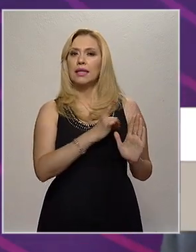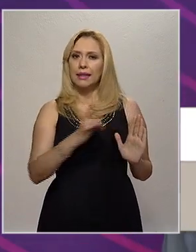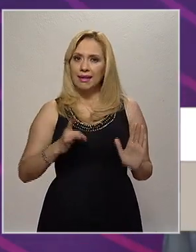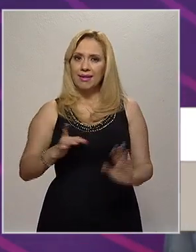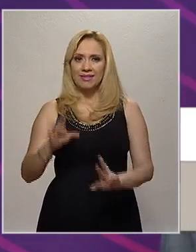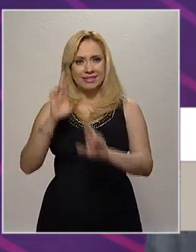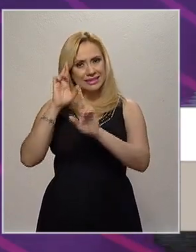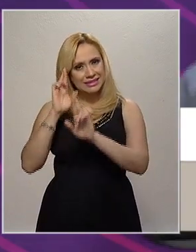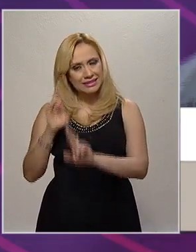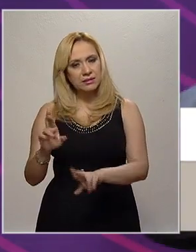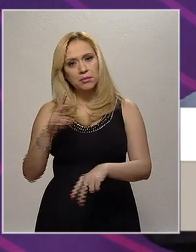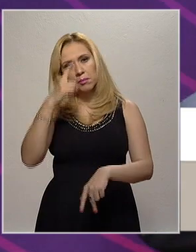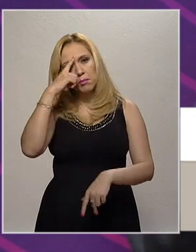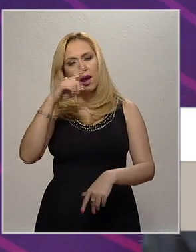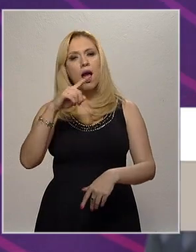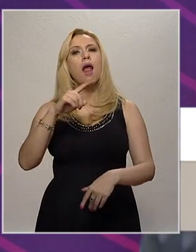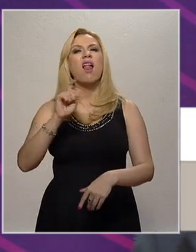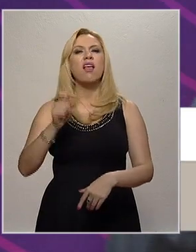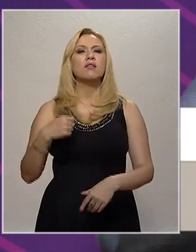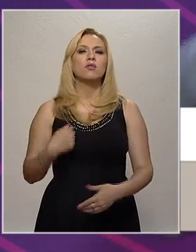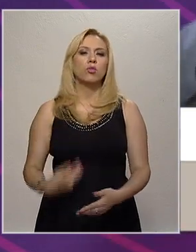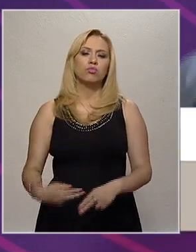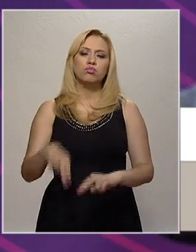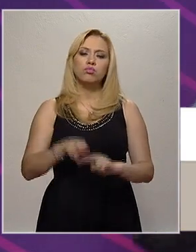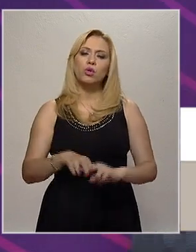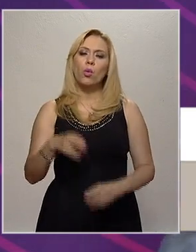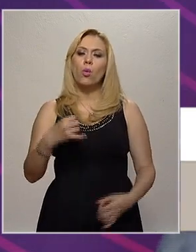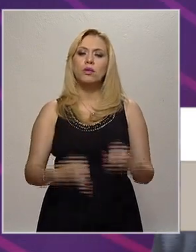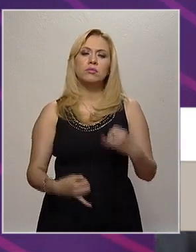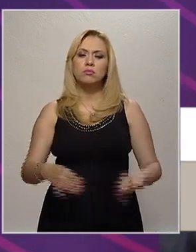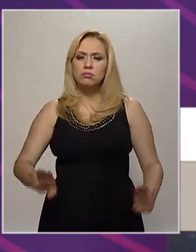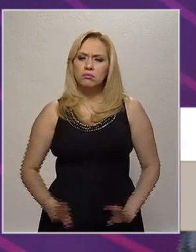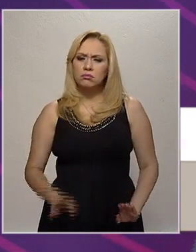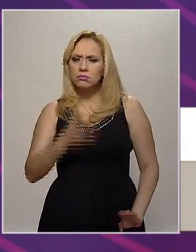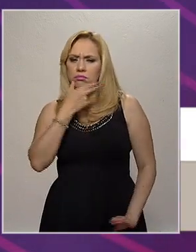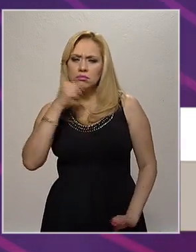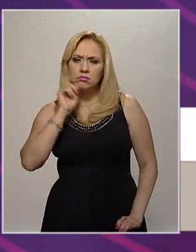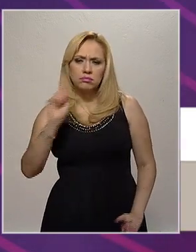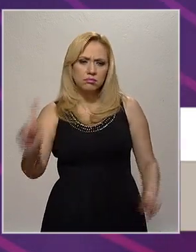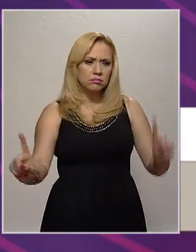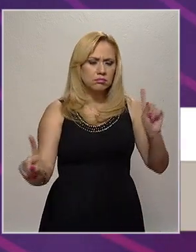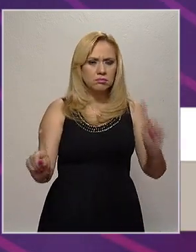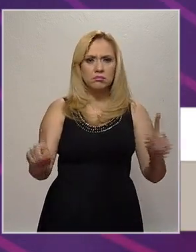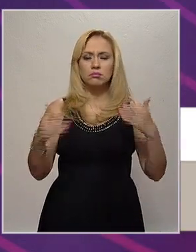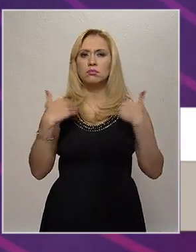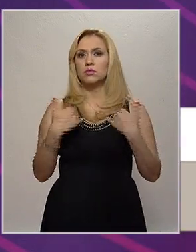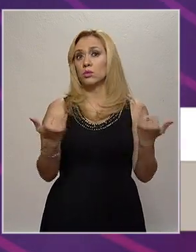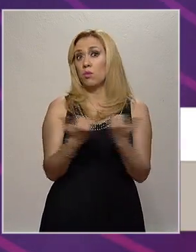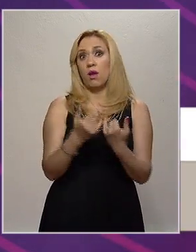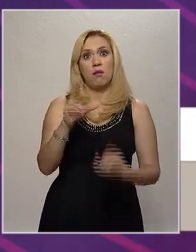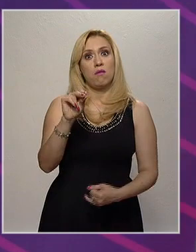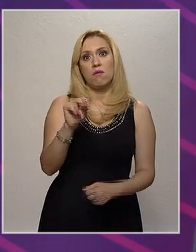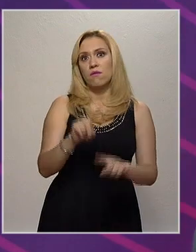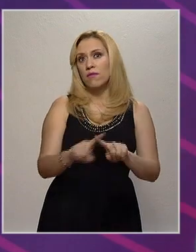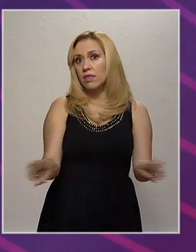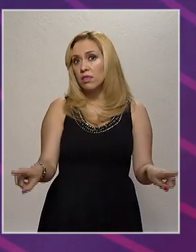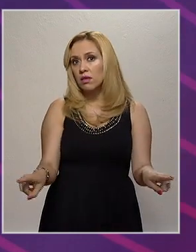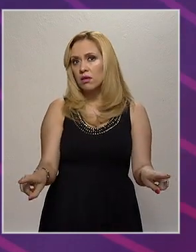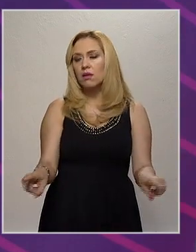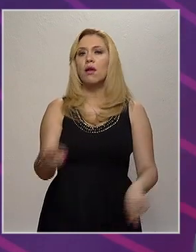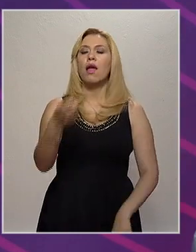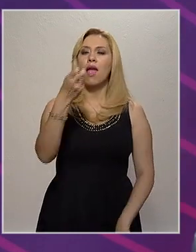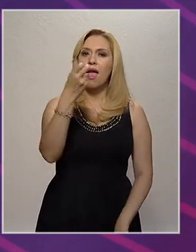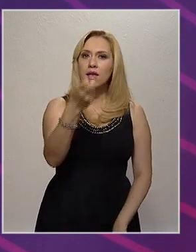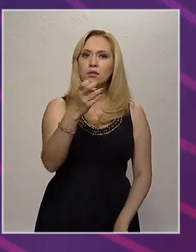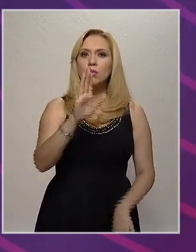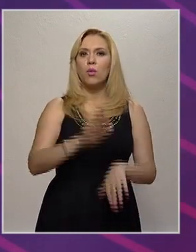seguir a efectos de juzgar con perspectiva de género, de aplicar esta metodología para entender los casos. Y me permito recordar esta jurisprudencia